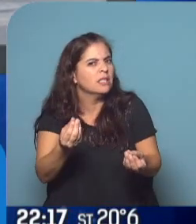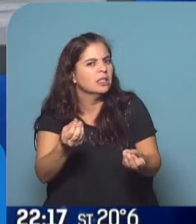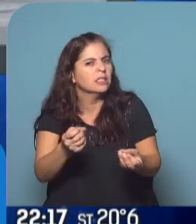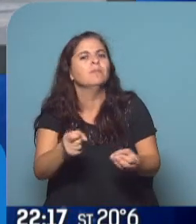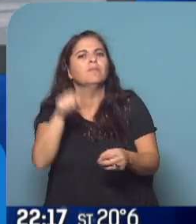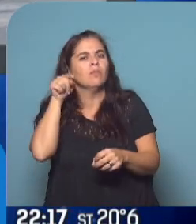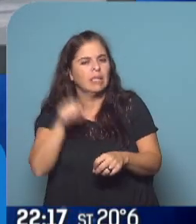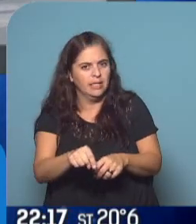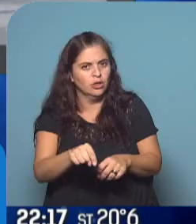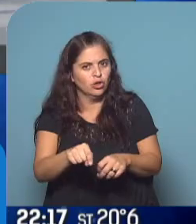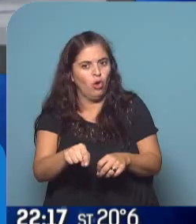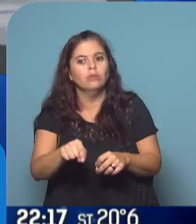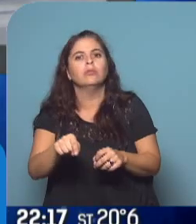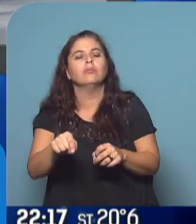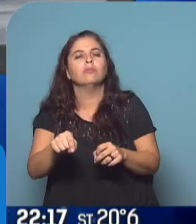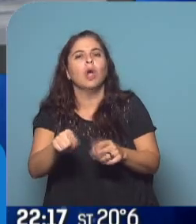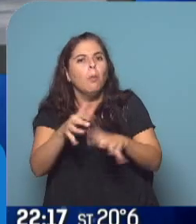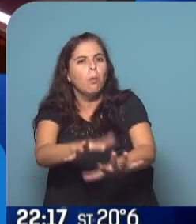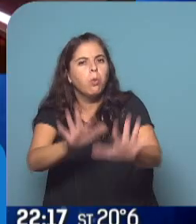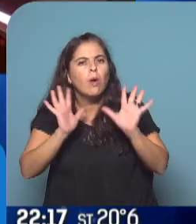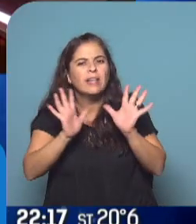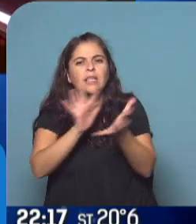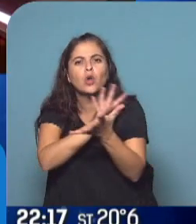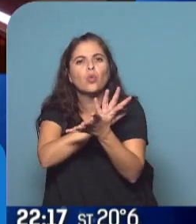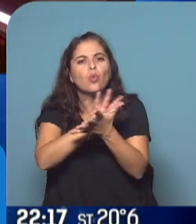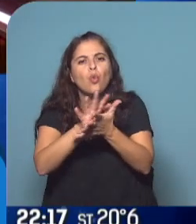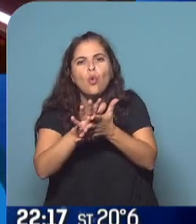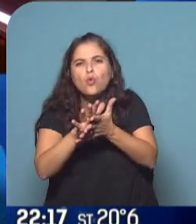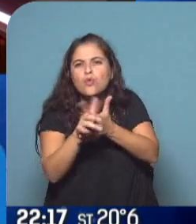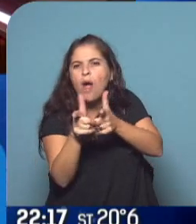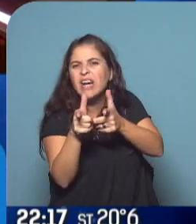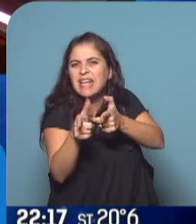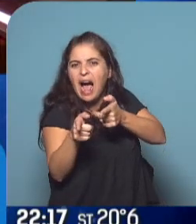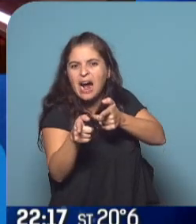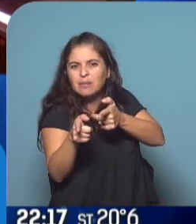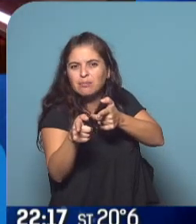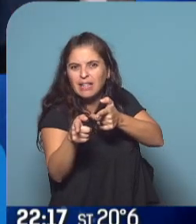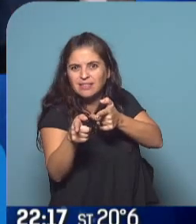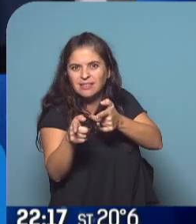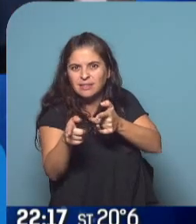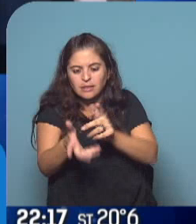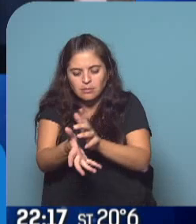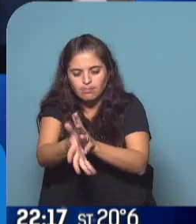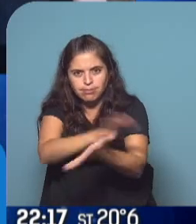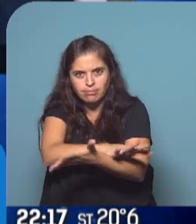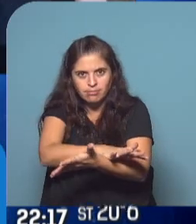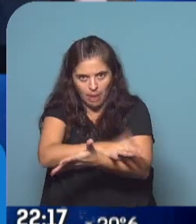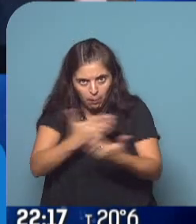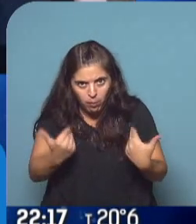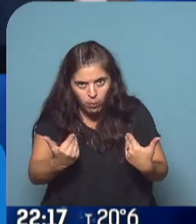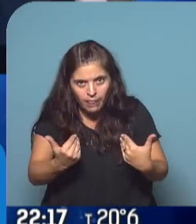Irak, ¿pueden ser las armas de destrucción masiva? Sí, yo coincido 100% con lo que decís. Yo creo que Irán lo que